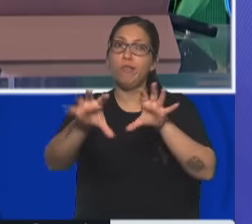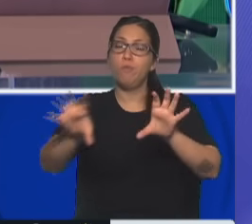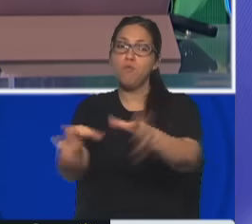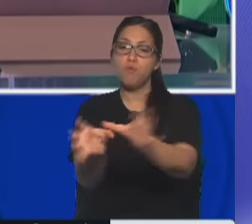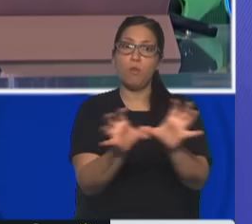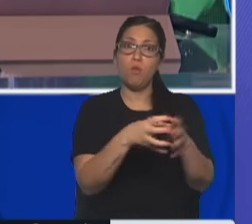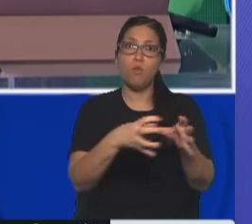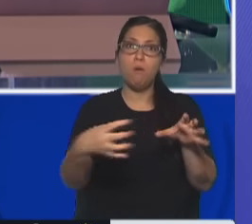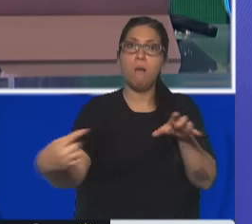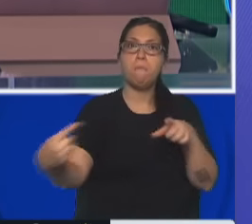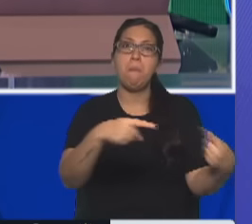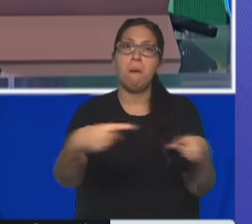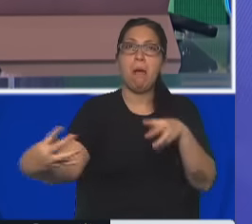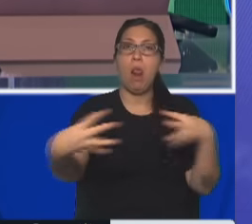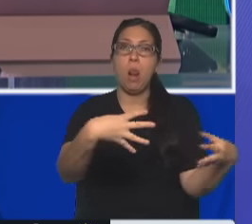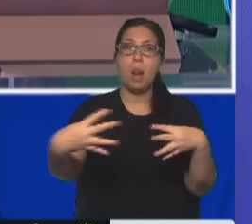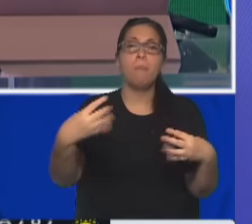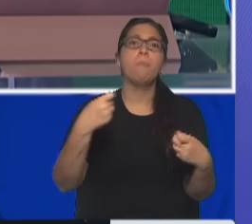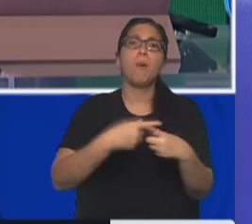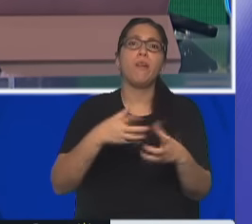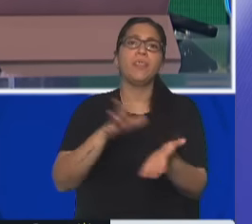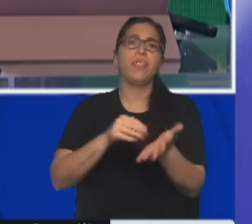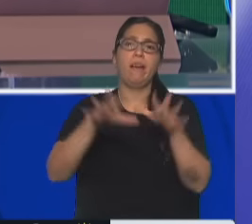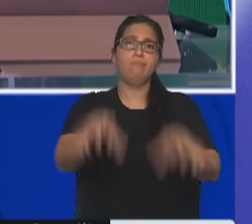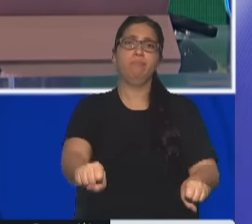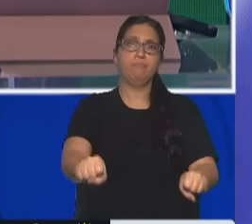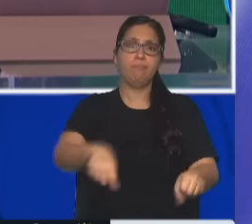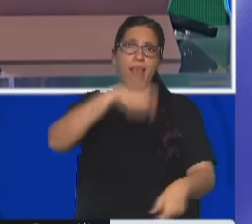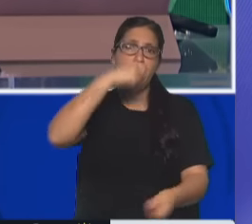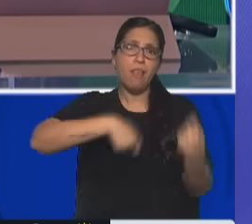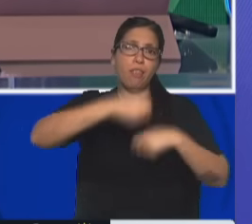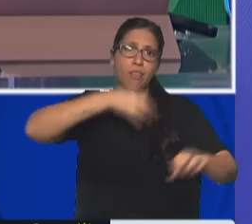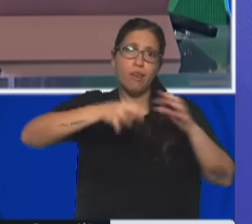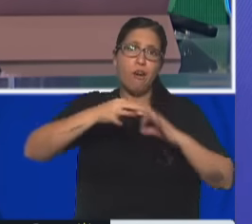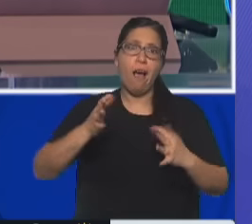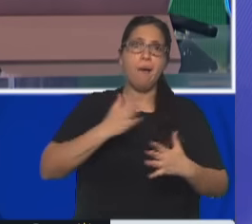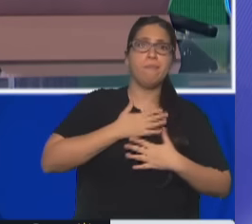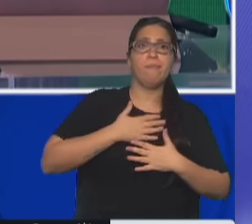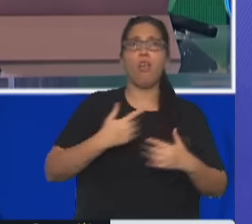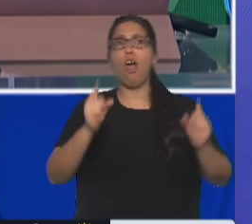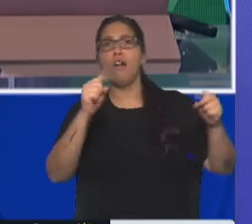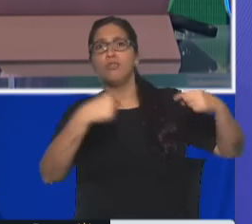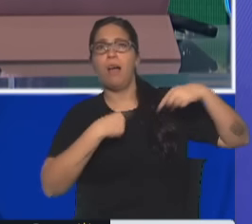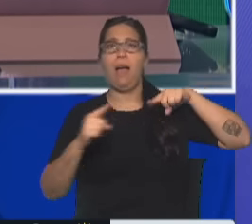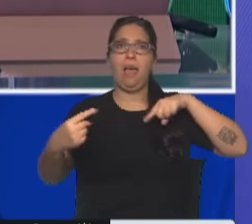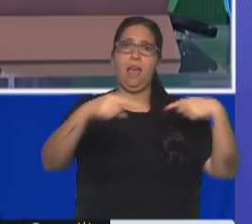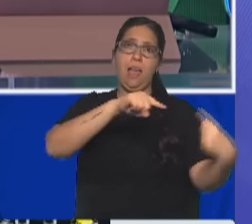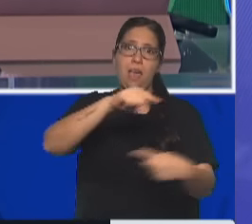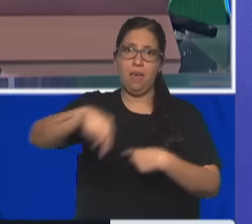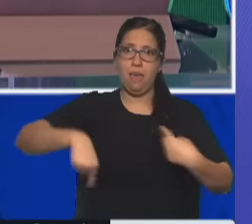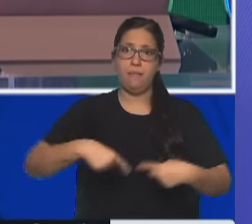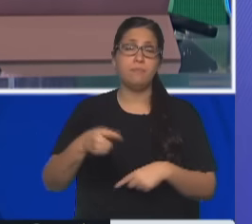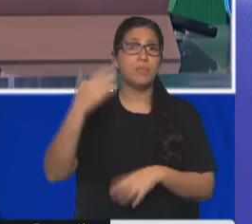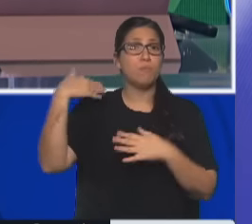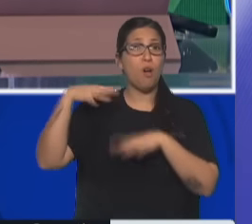por los negocios ilegales que tiene. Pero decía, interesante ver este antecedente porque tras una masacre como se considera la de